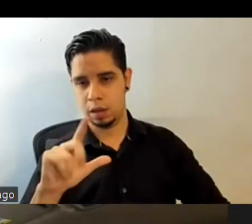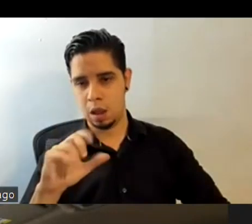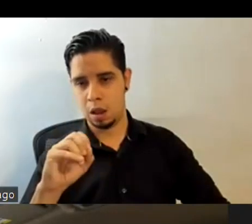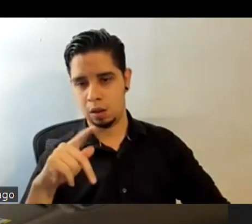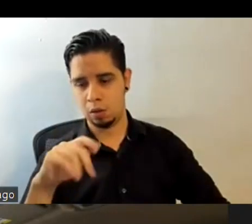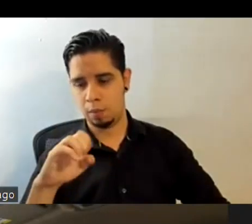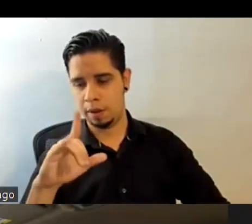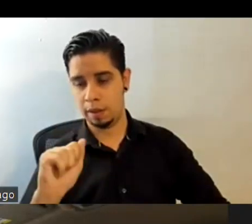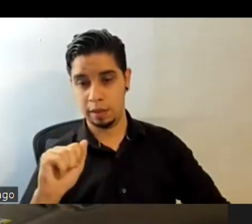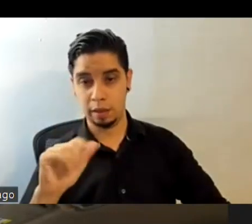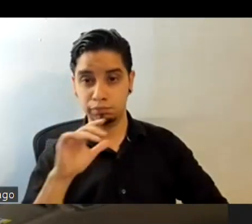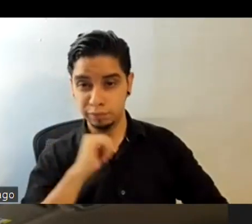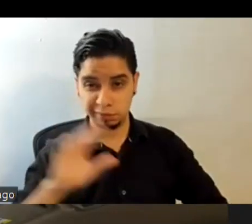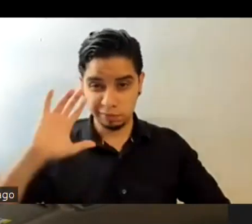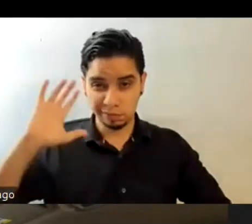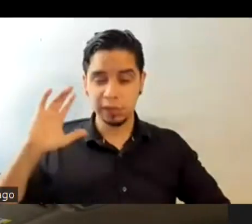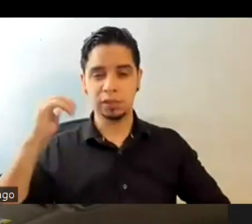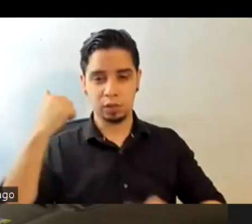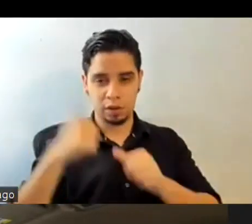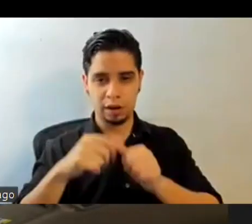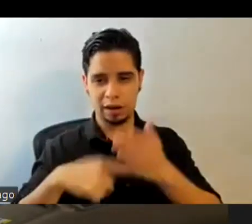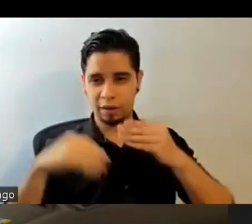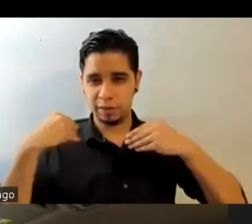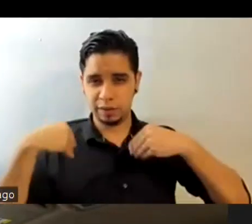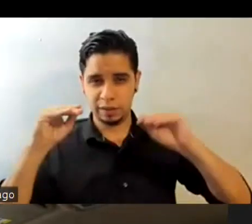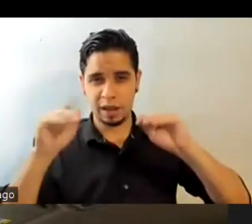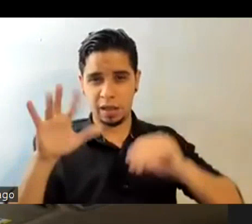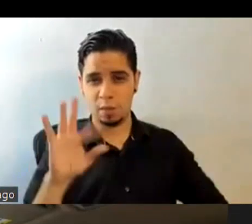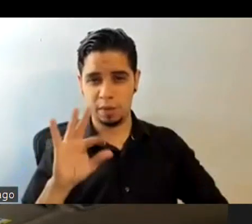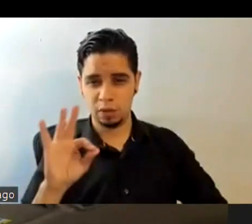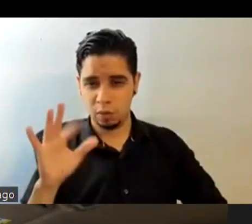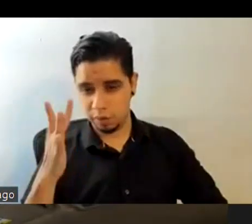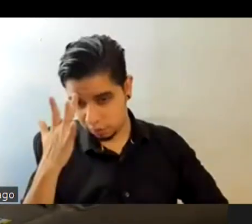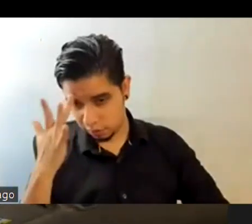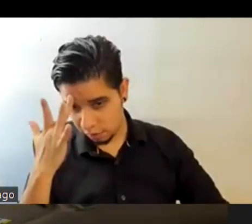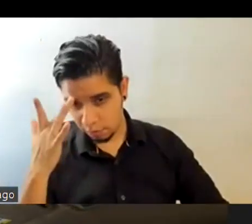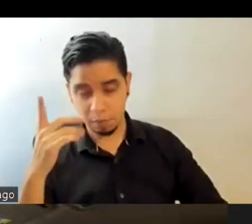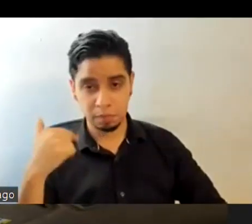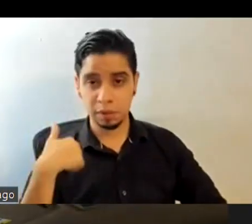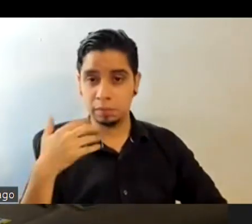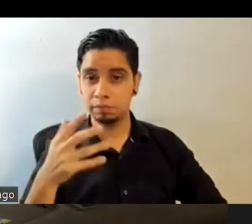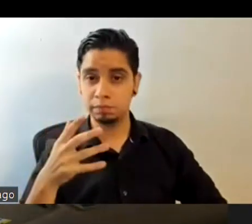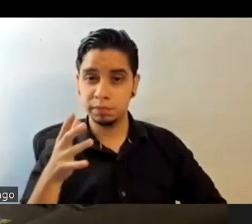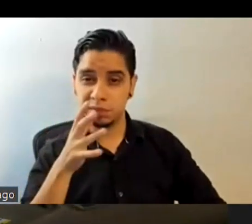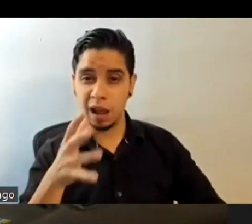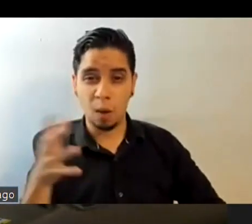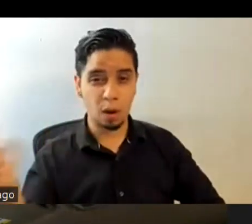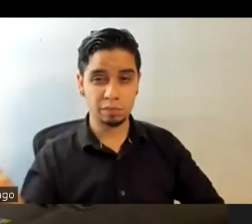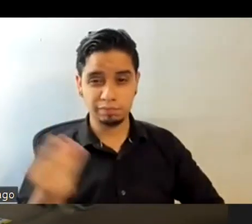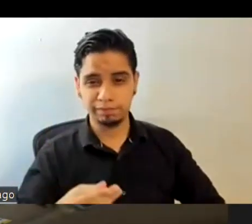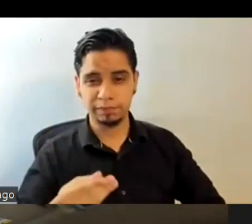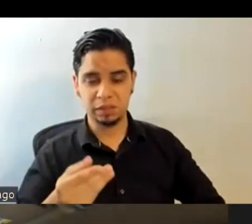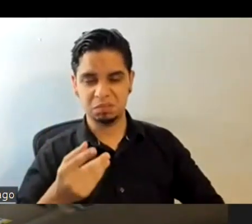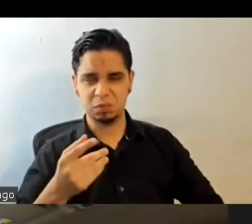de ella, que la vendían en el supermercado Grand Union a 99 centavos cada tomo. Y entonces uno iba como cada 2 o 3 semanas, creo